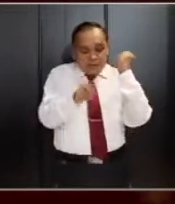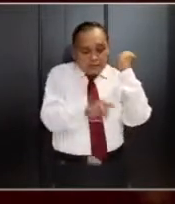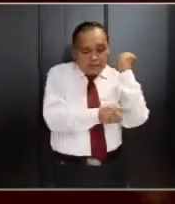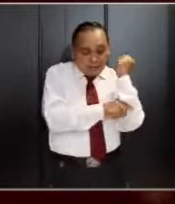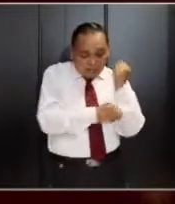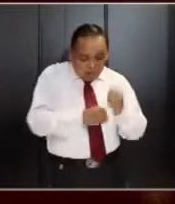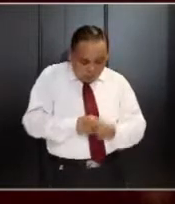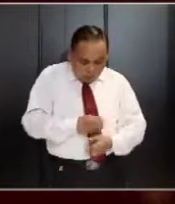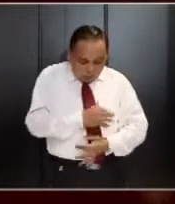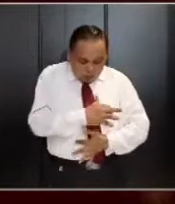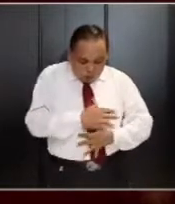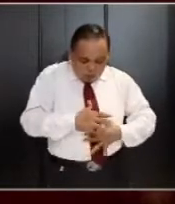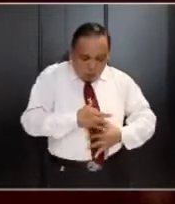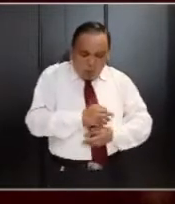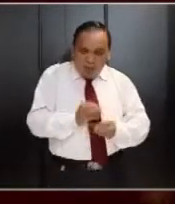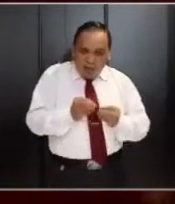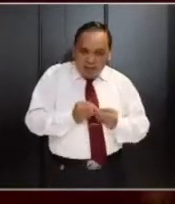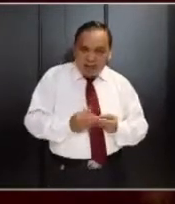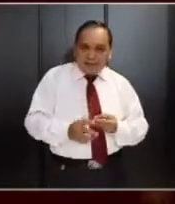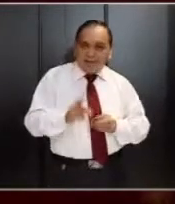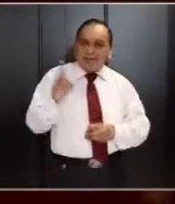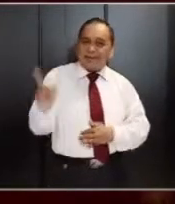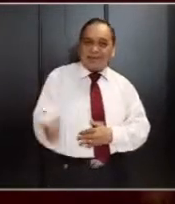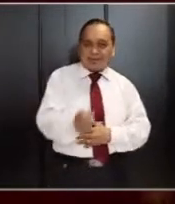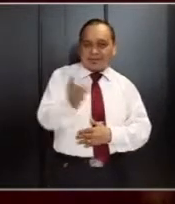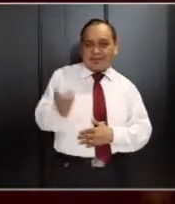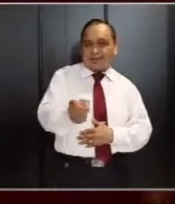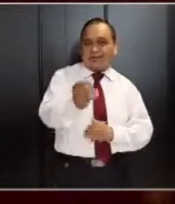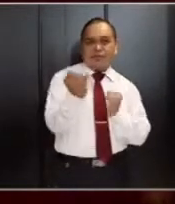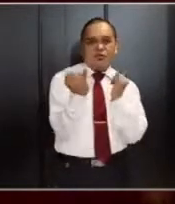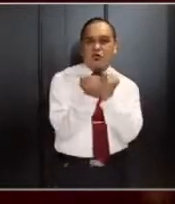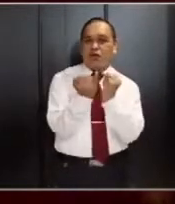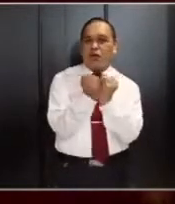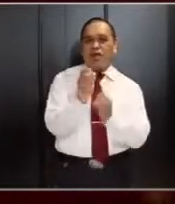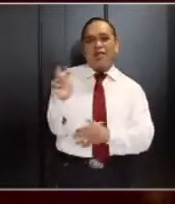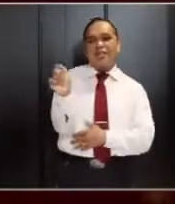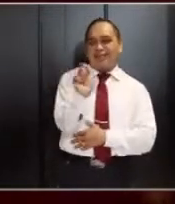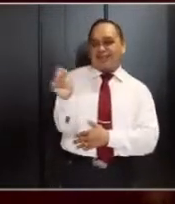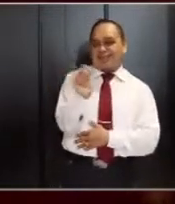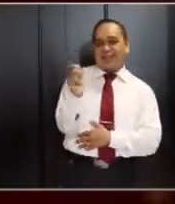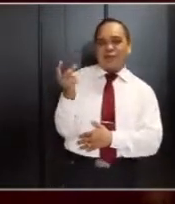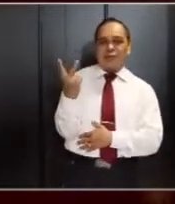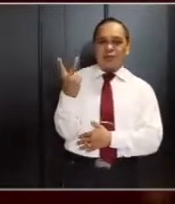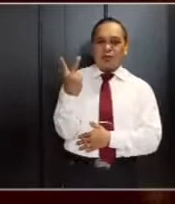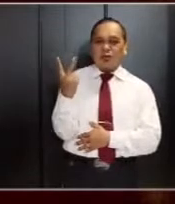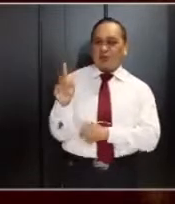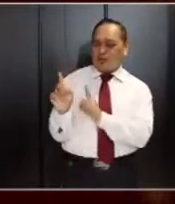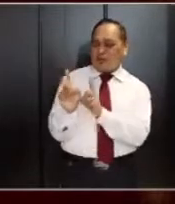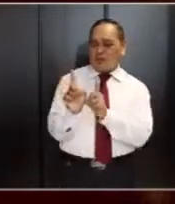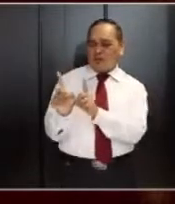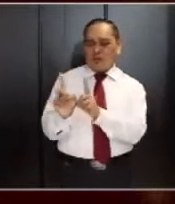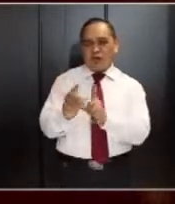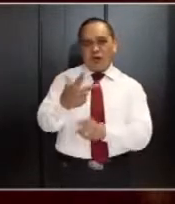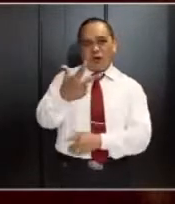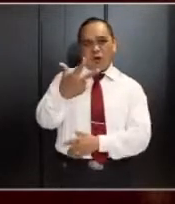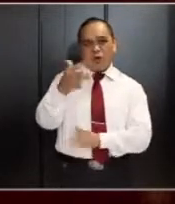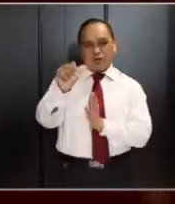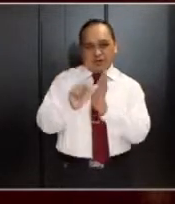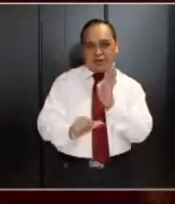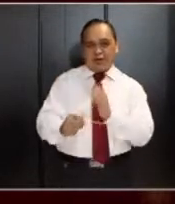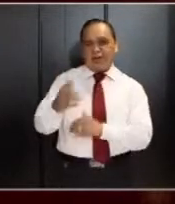esas son eternas. En los enamoramientos de pareja pueden durar 8 meses, 9 meses. En